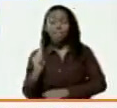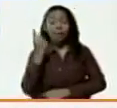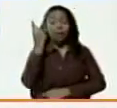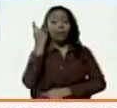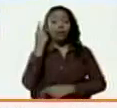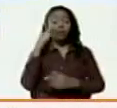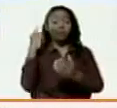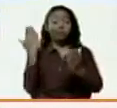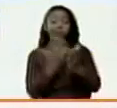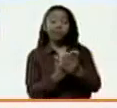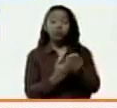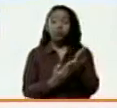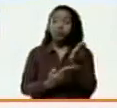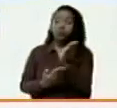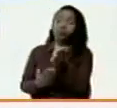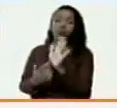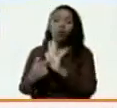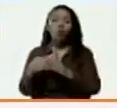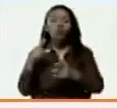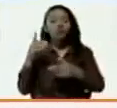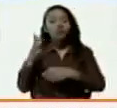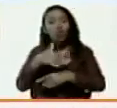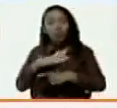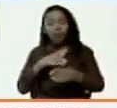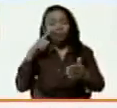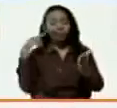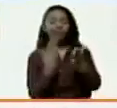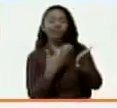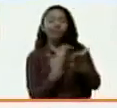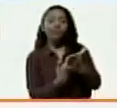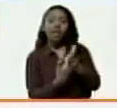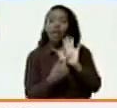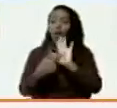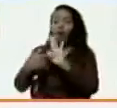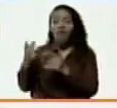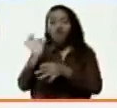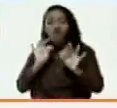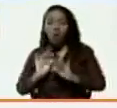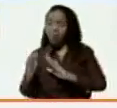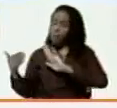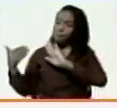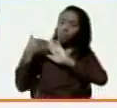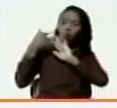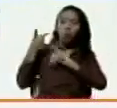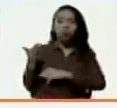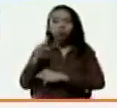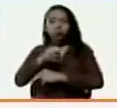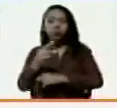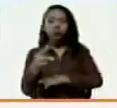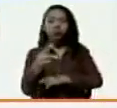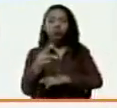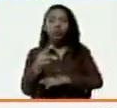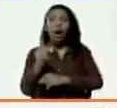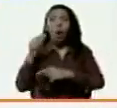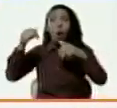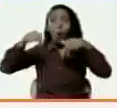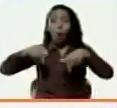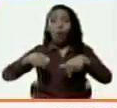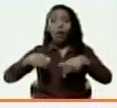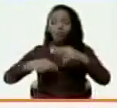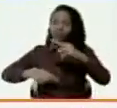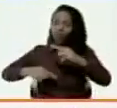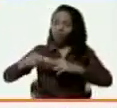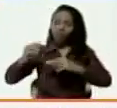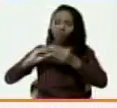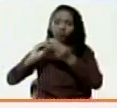presentando un caso donde se demuestra que las medidas coercitivas unilaterales que hoy constituyen